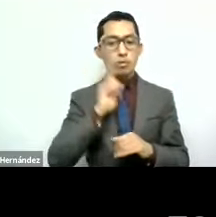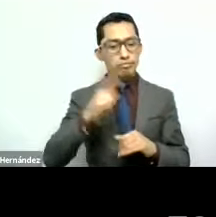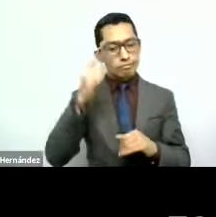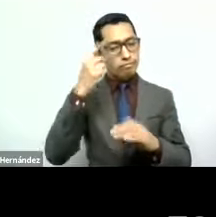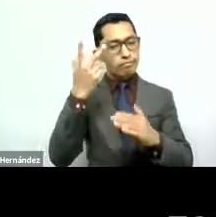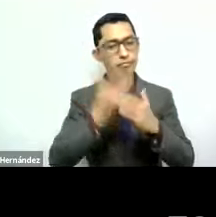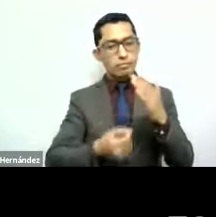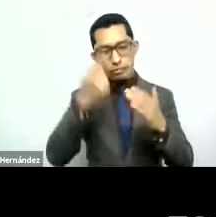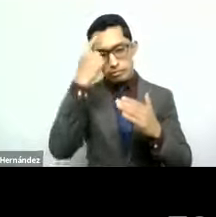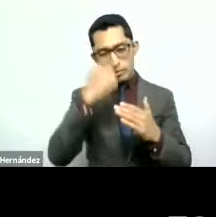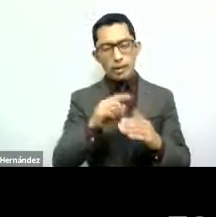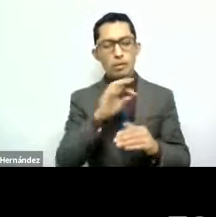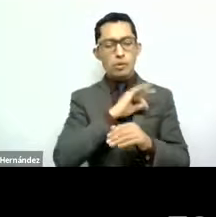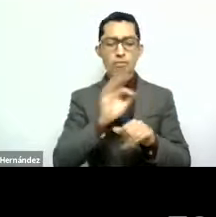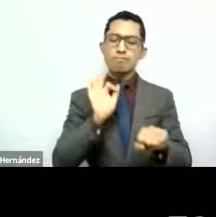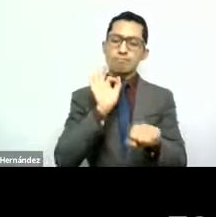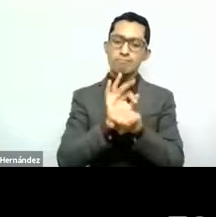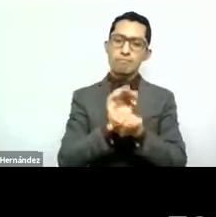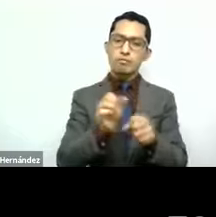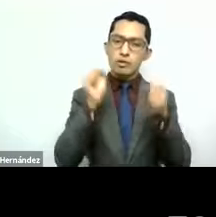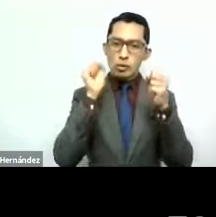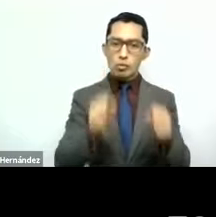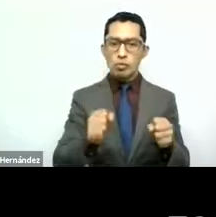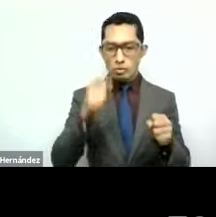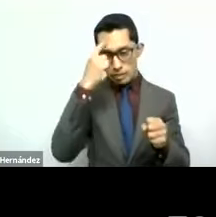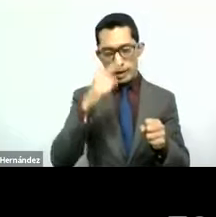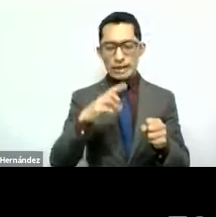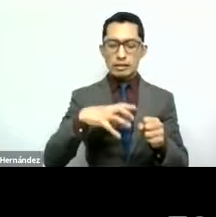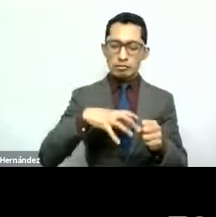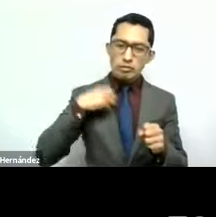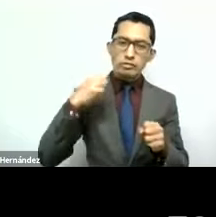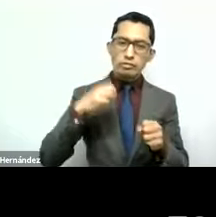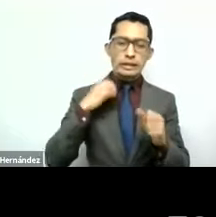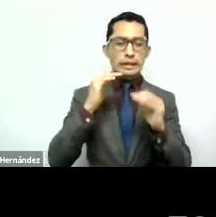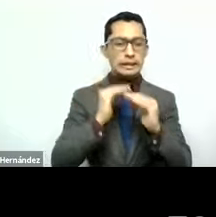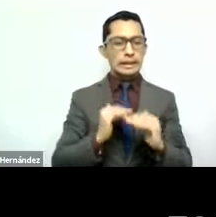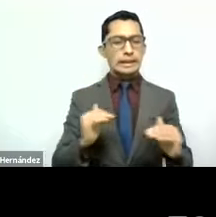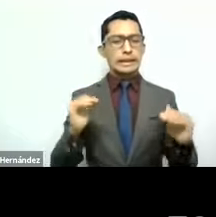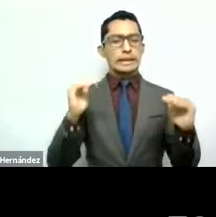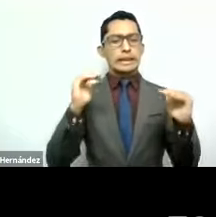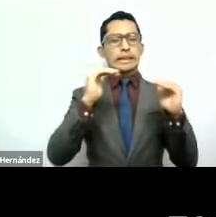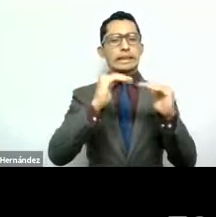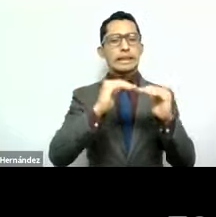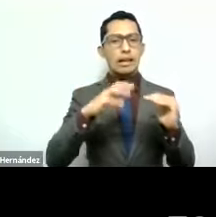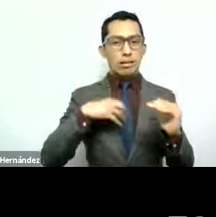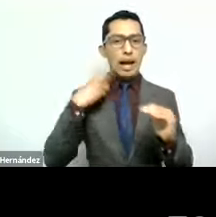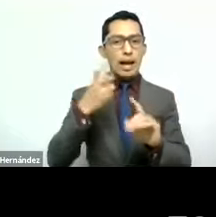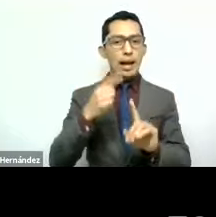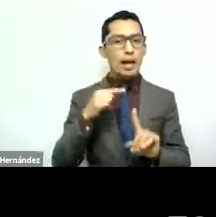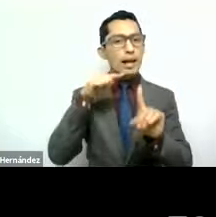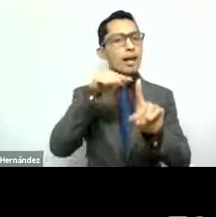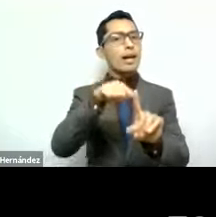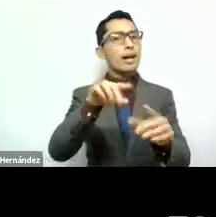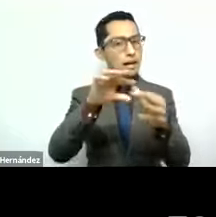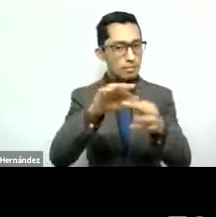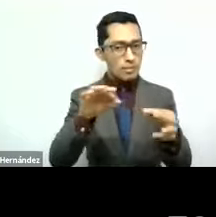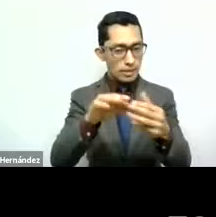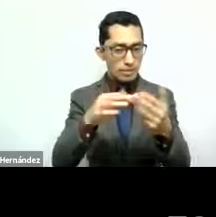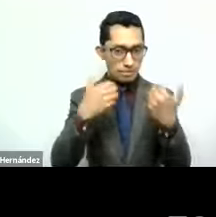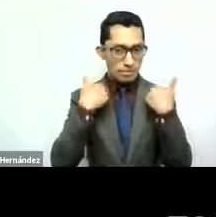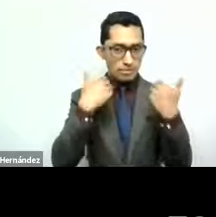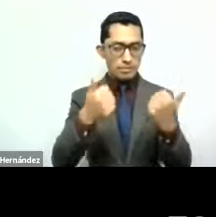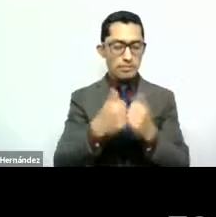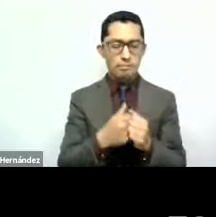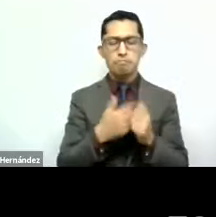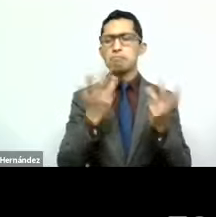para garantizar o para procurar la igualdad, ¿no? Aquí es a donde ya voy a ir aterrizando, porque no podemos hablar de la perspectiva